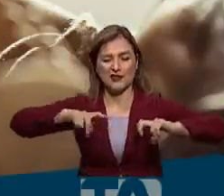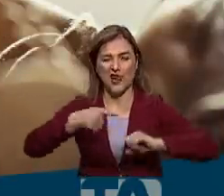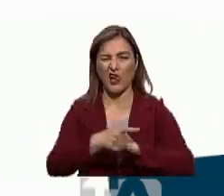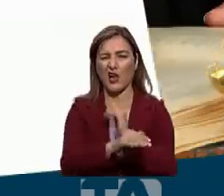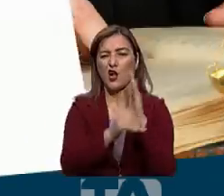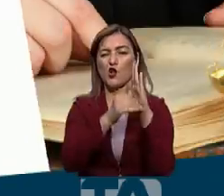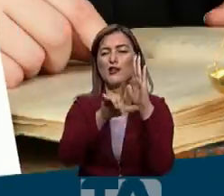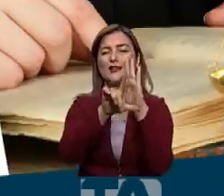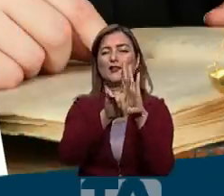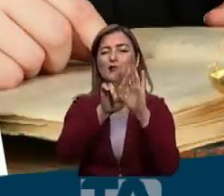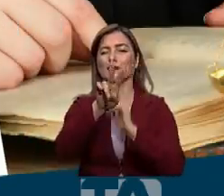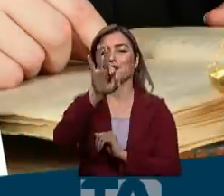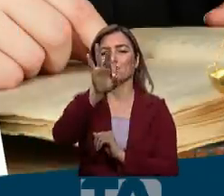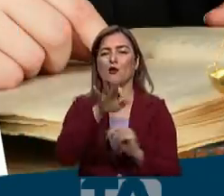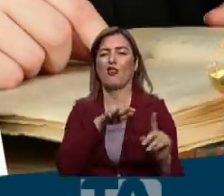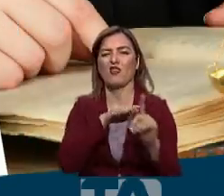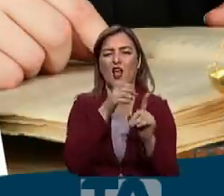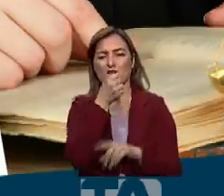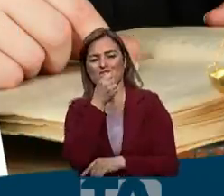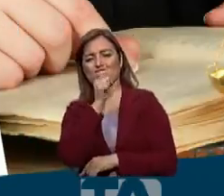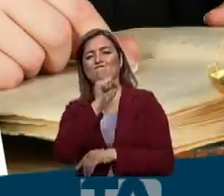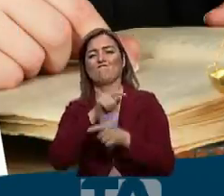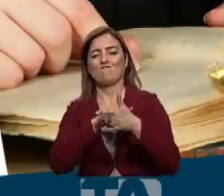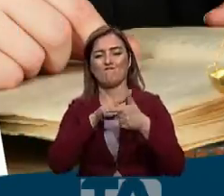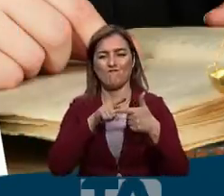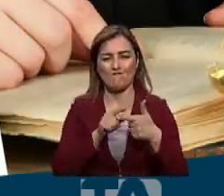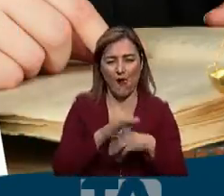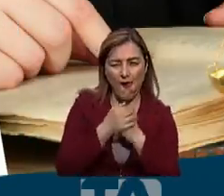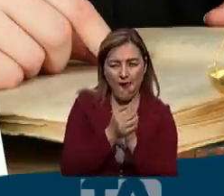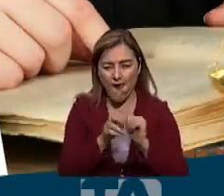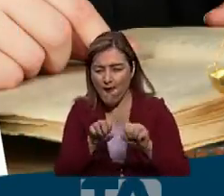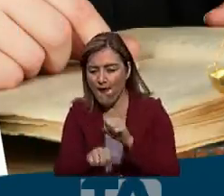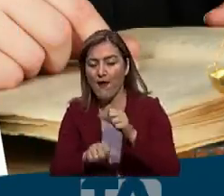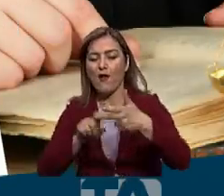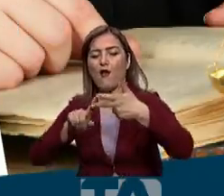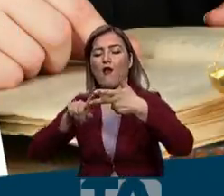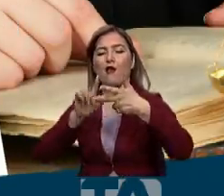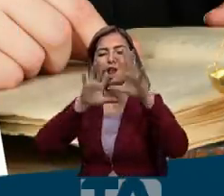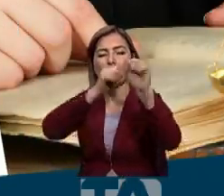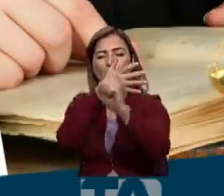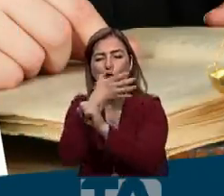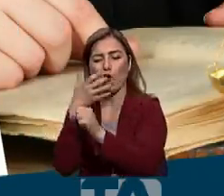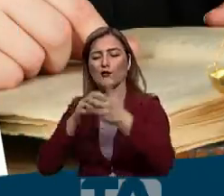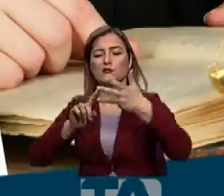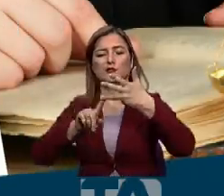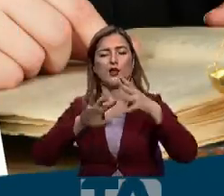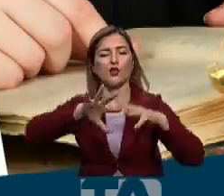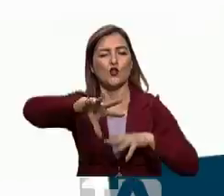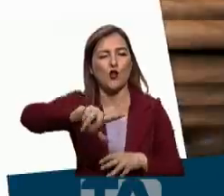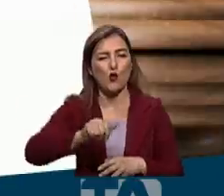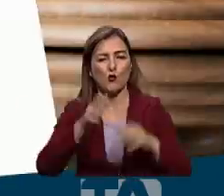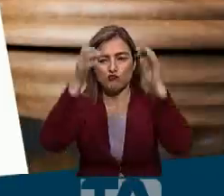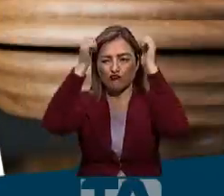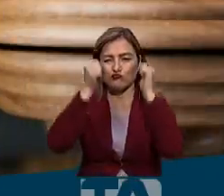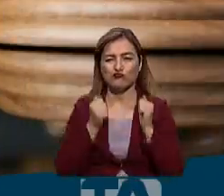delitos, entre ellos ataque o resistencia, sabotaje, secuestro, robo, terrorismo e